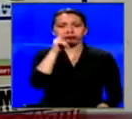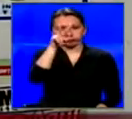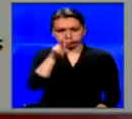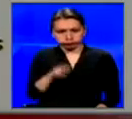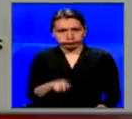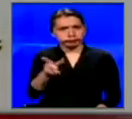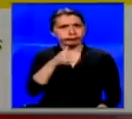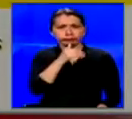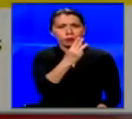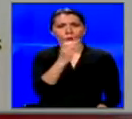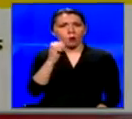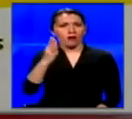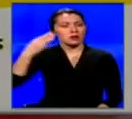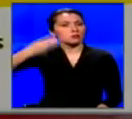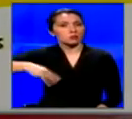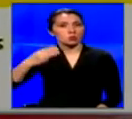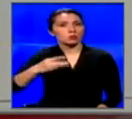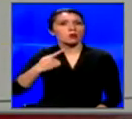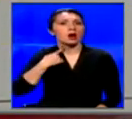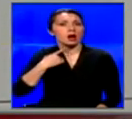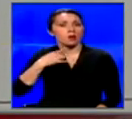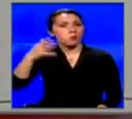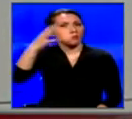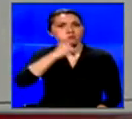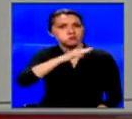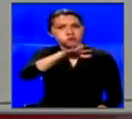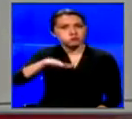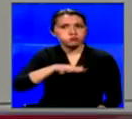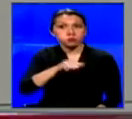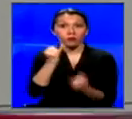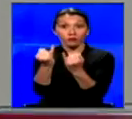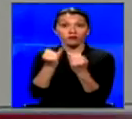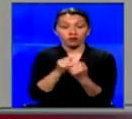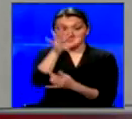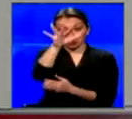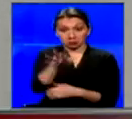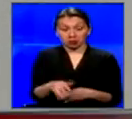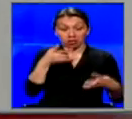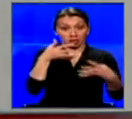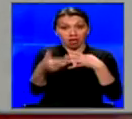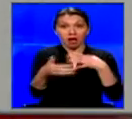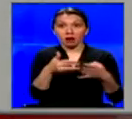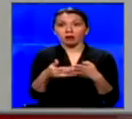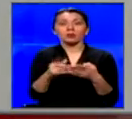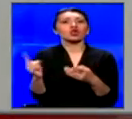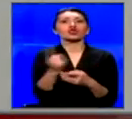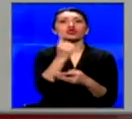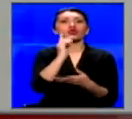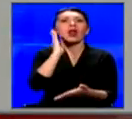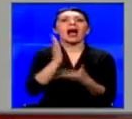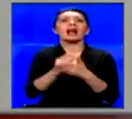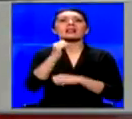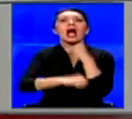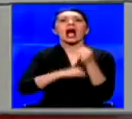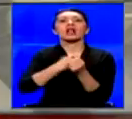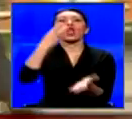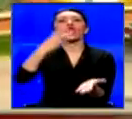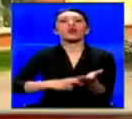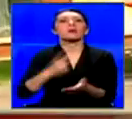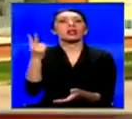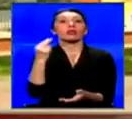disponible en la página web de la Municipalidad de Quilicura. Es más, los informes de transparencia que tienen llegan solo hasta el año